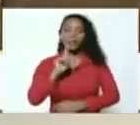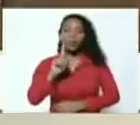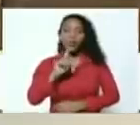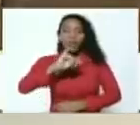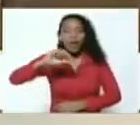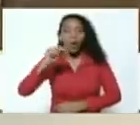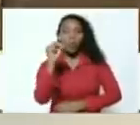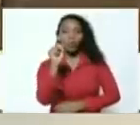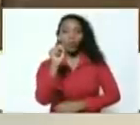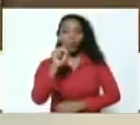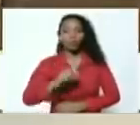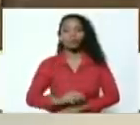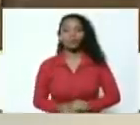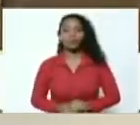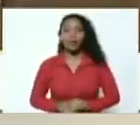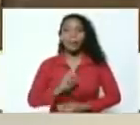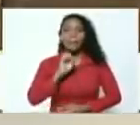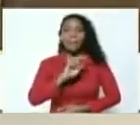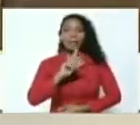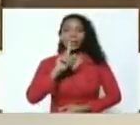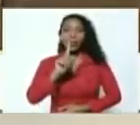junio,